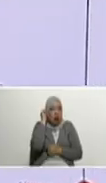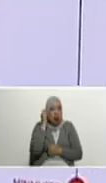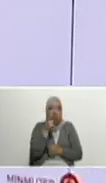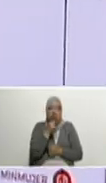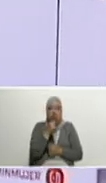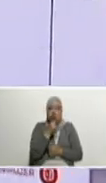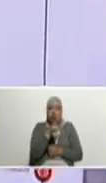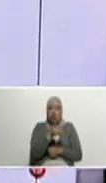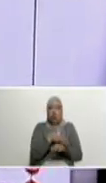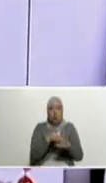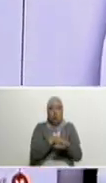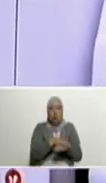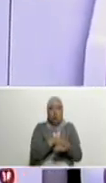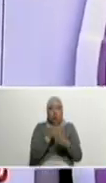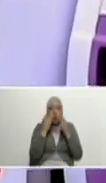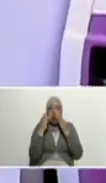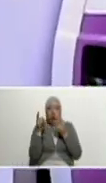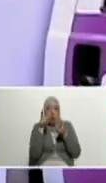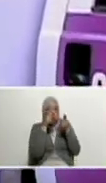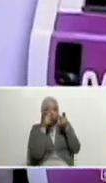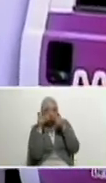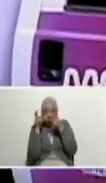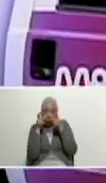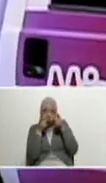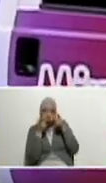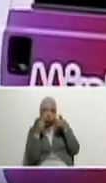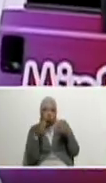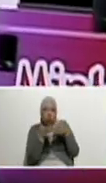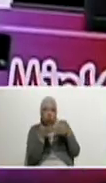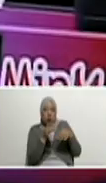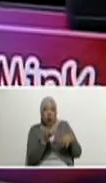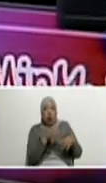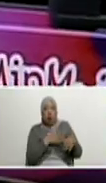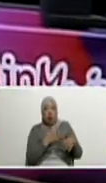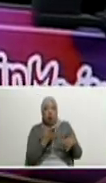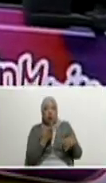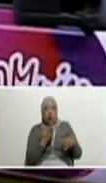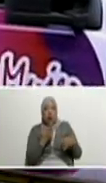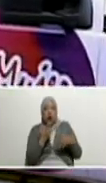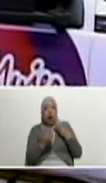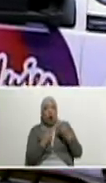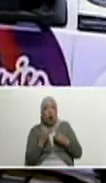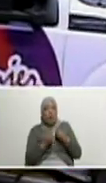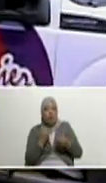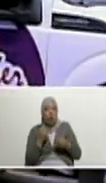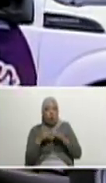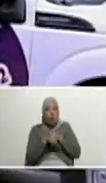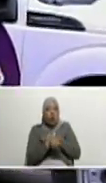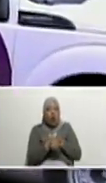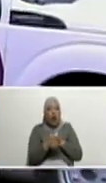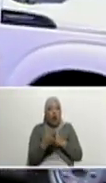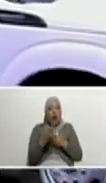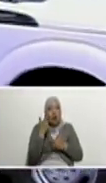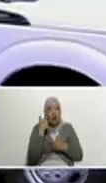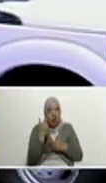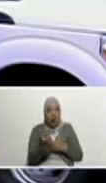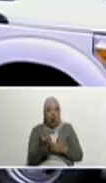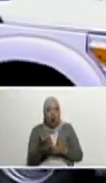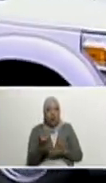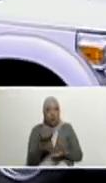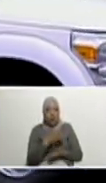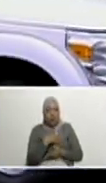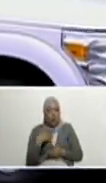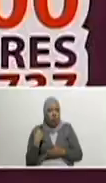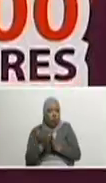no sé si tú puedes moverte con la cámara, con el equipo que tienes allí, y mostrarnos las unidades por dentro, para echarle un vistazo.